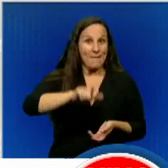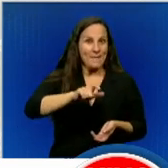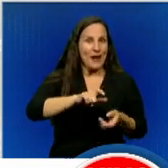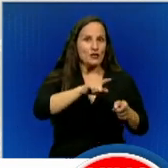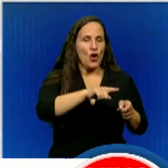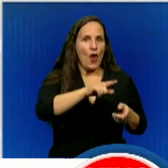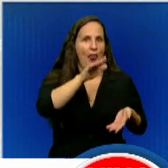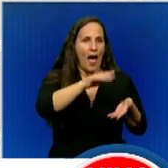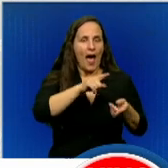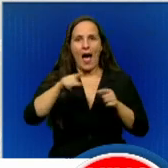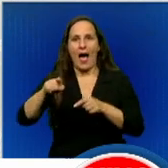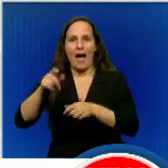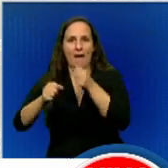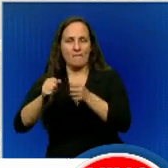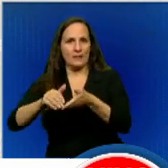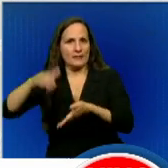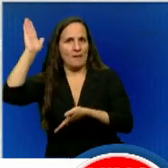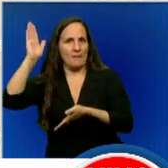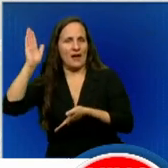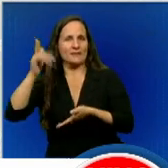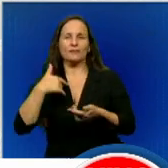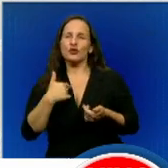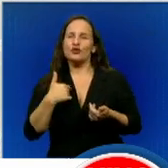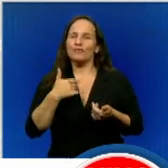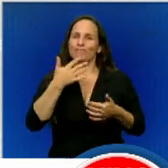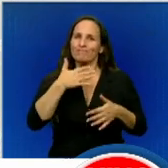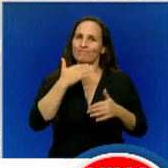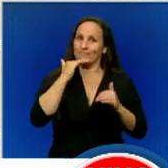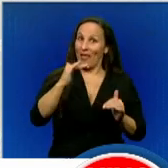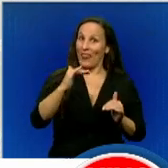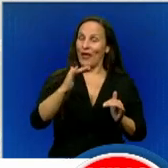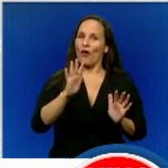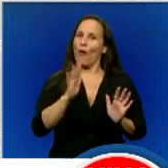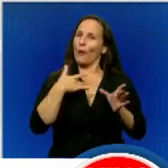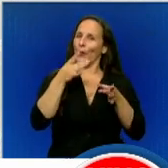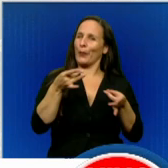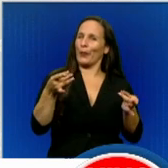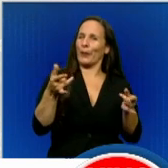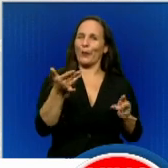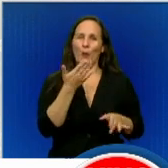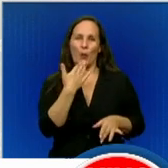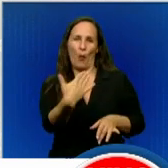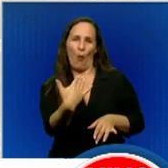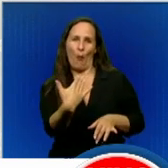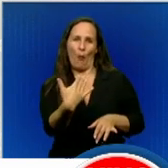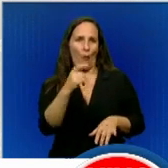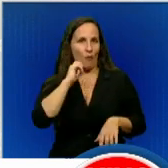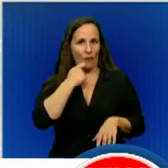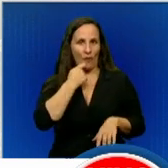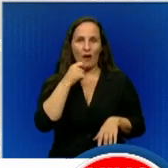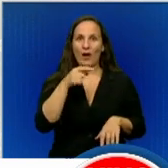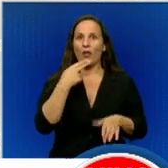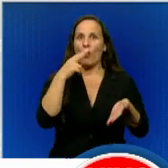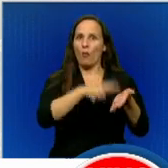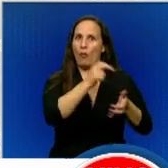las empresas eso no es progresivo suena bien lo sé retóricamente queda bien decir le vamos a cobrar más impuestos